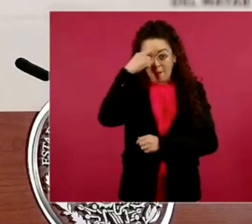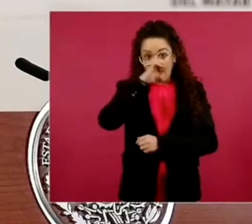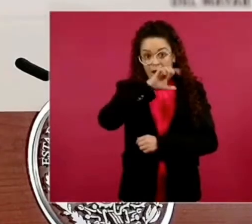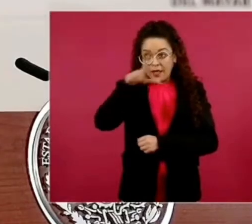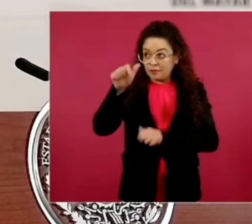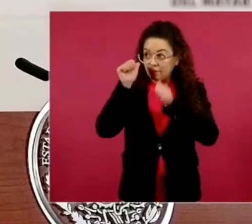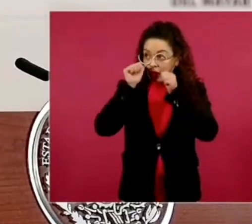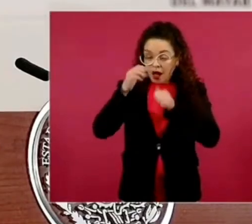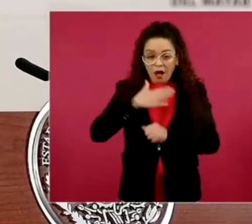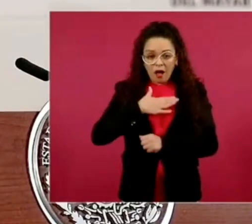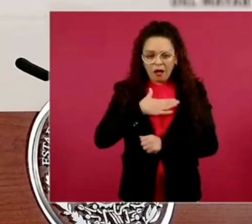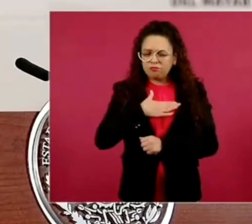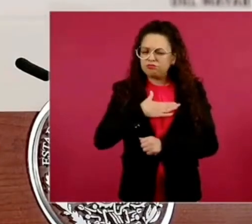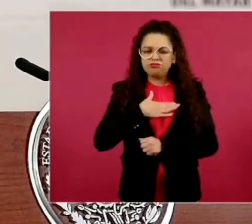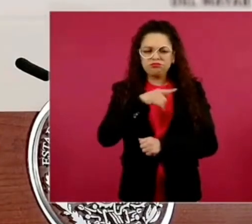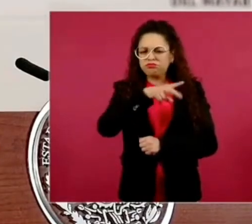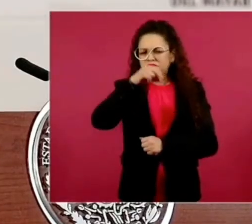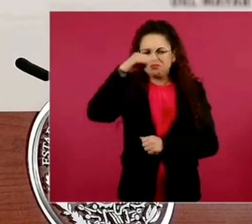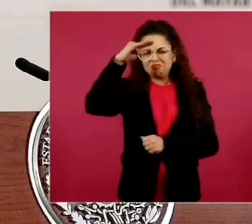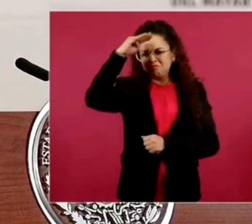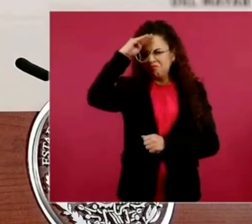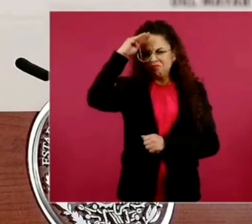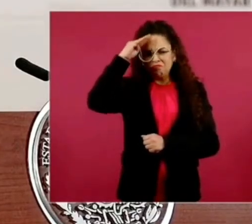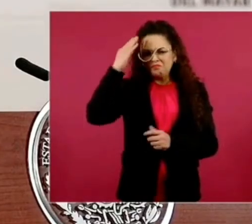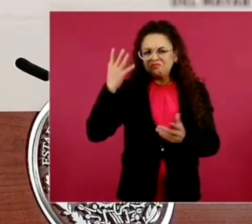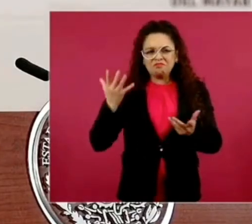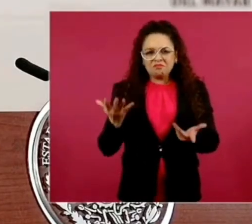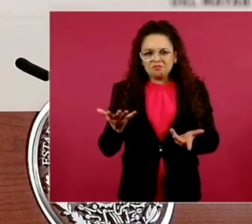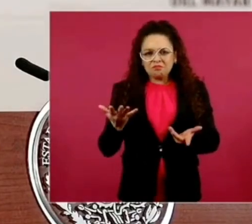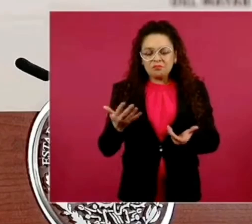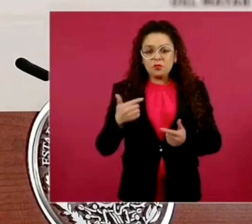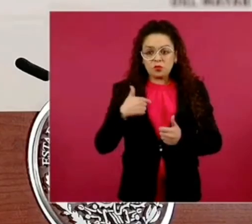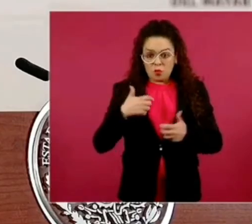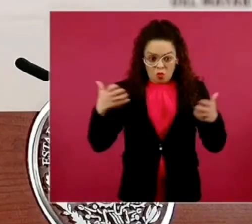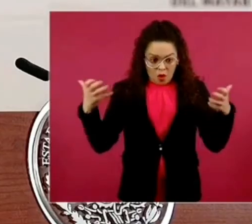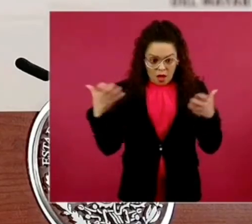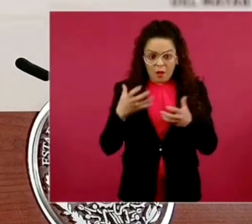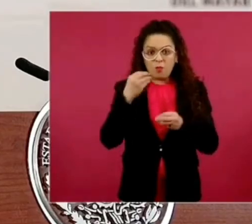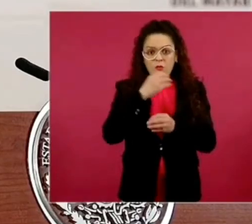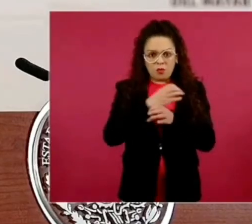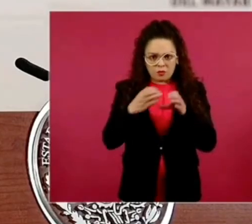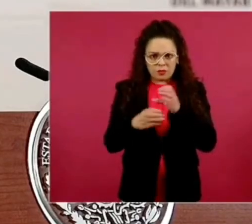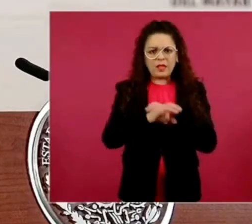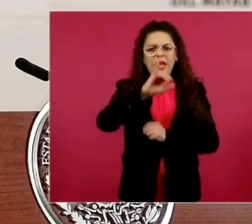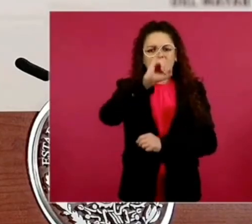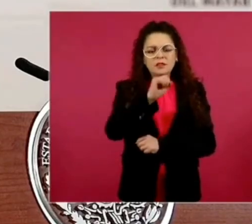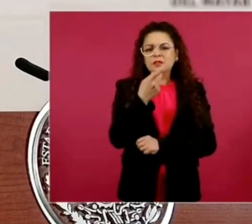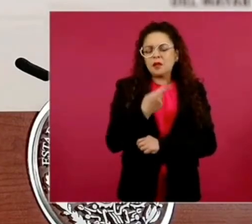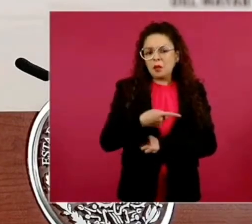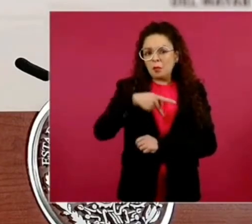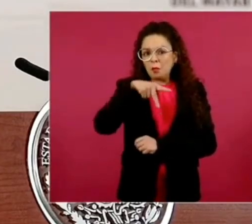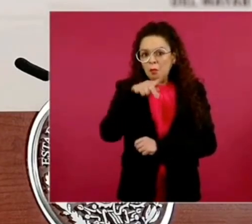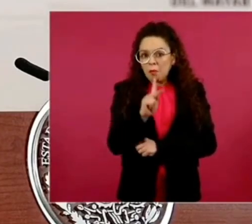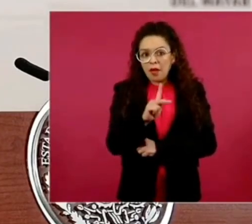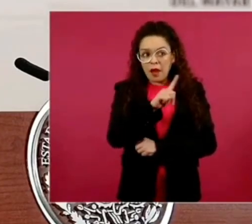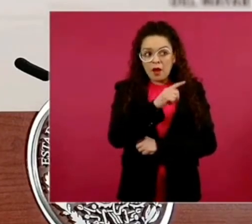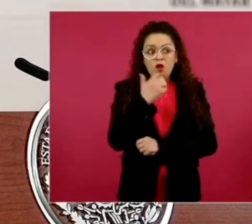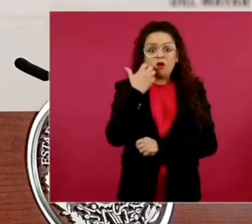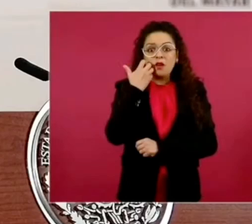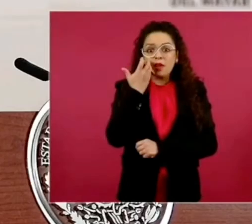especial por sus méritos, que ya eran bastantes, sino ser